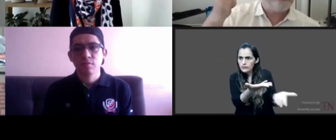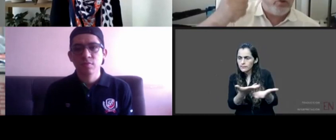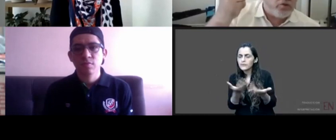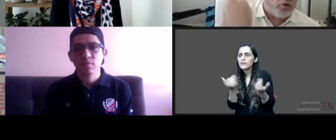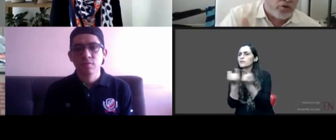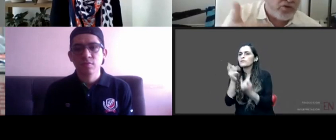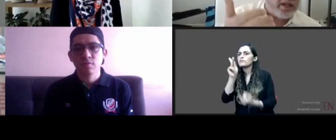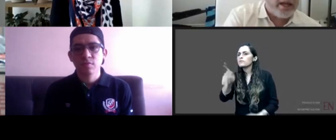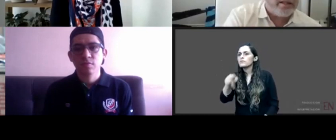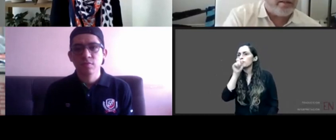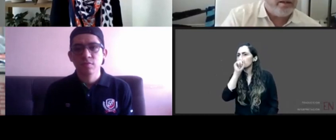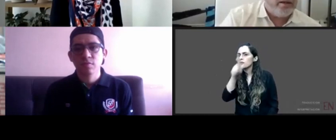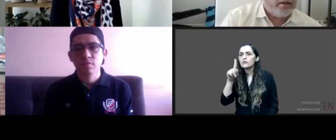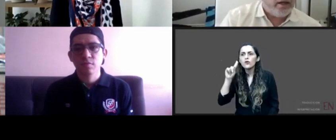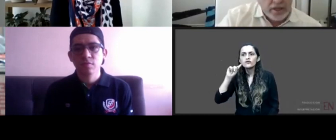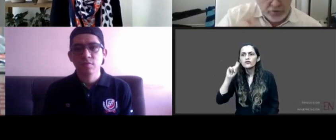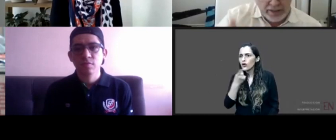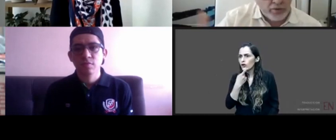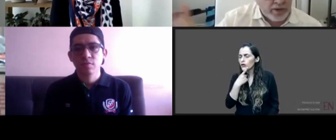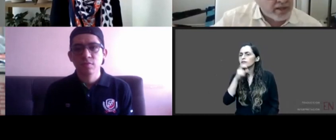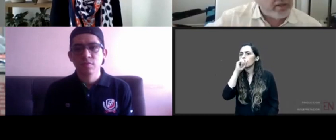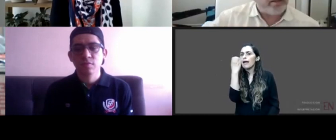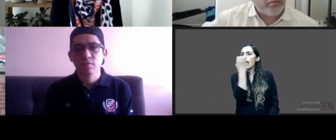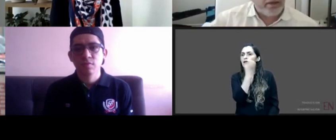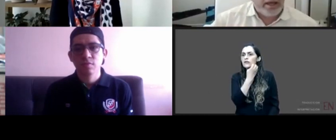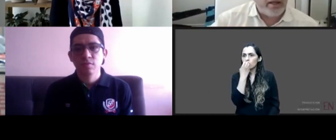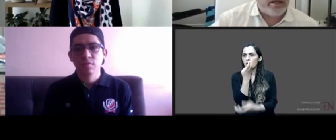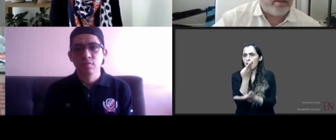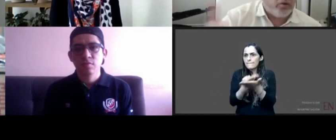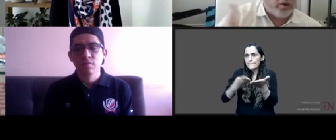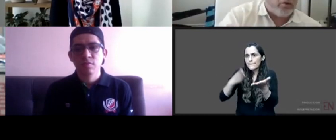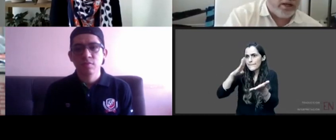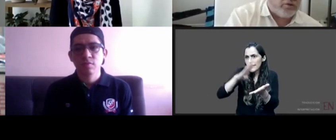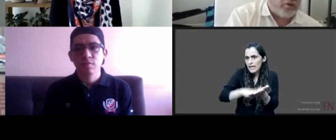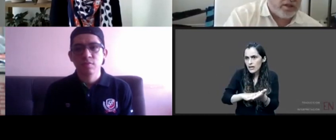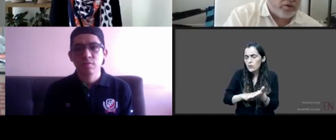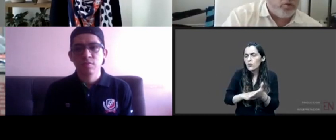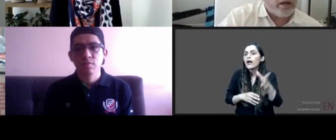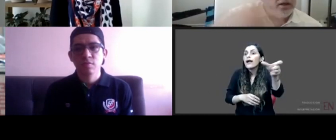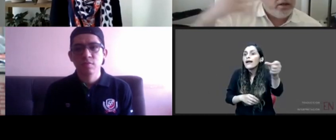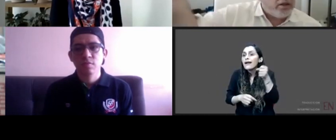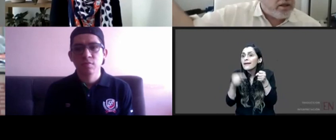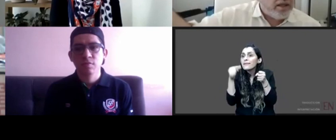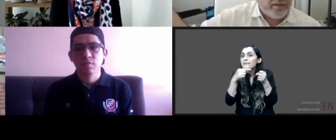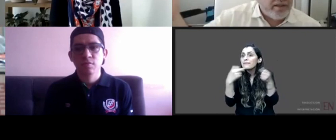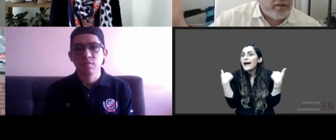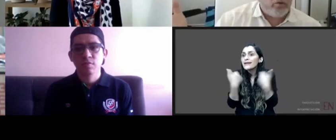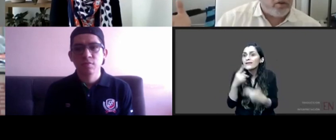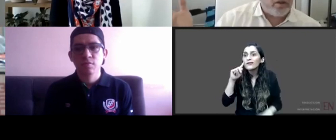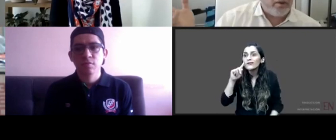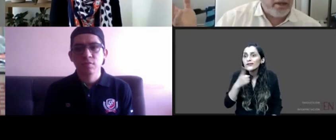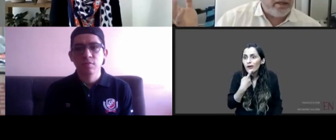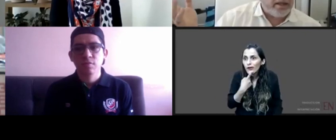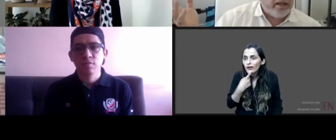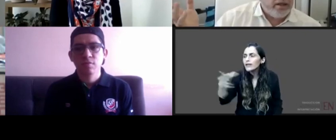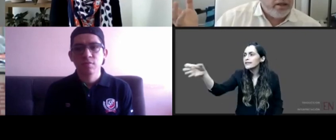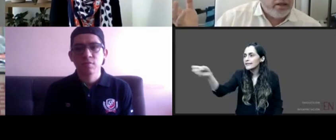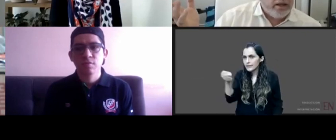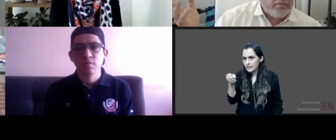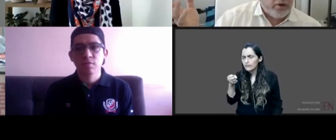tener profesores sordos, señantes, hispanohablantes también, que les ayuden con la lectoescritura, y así